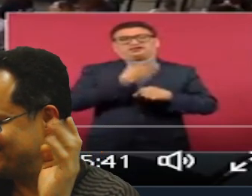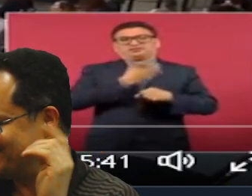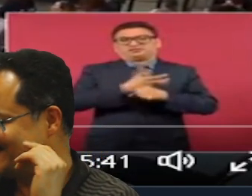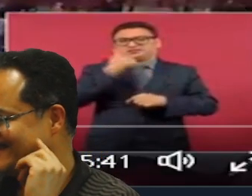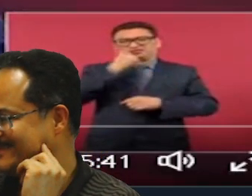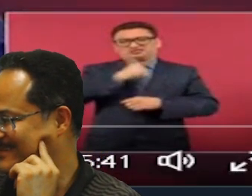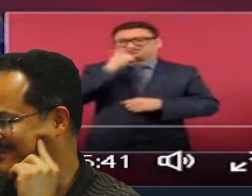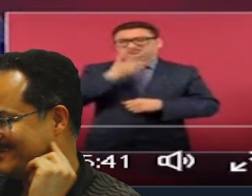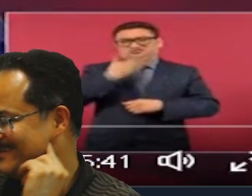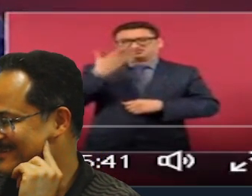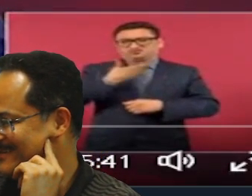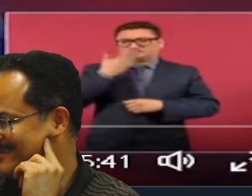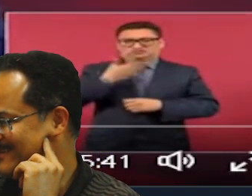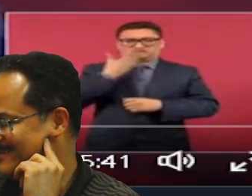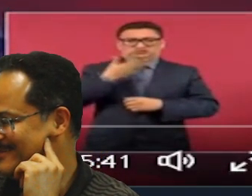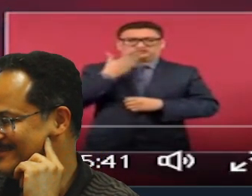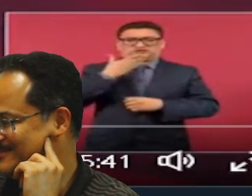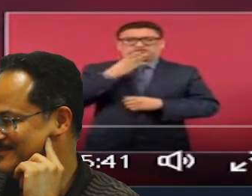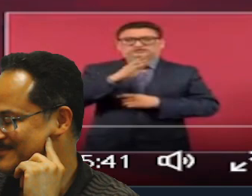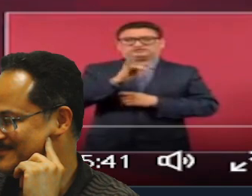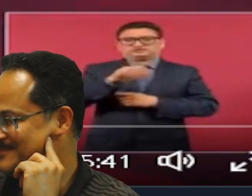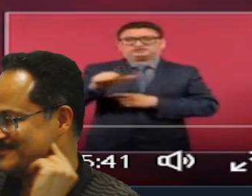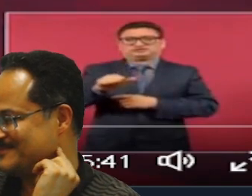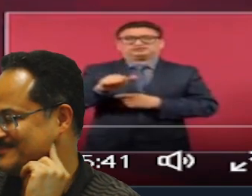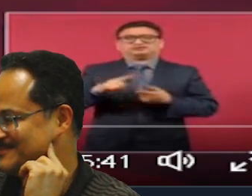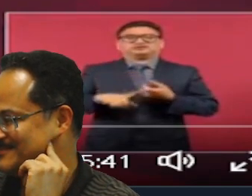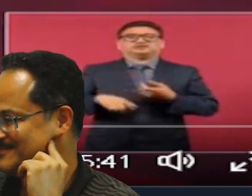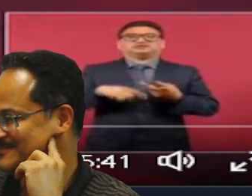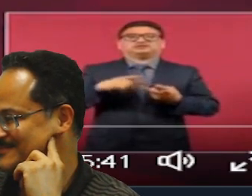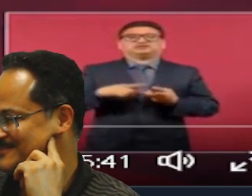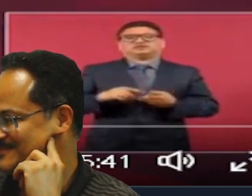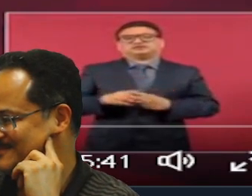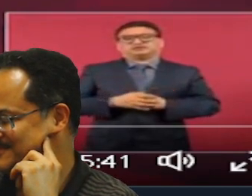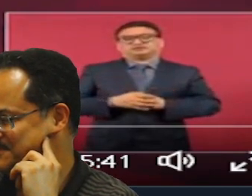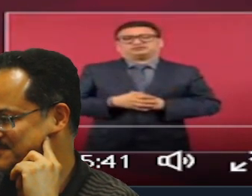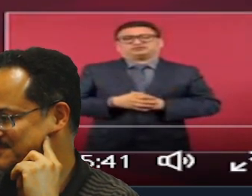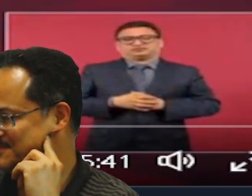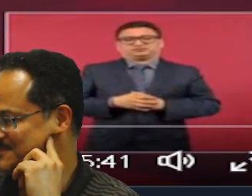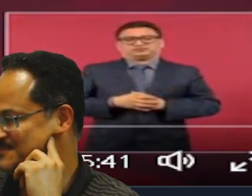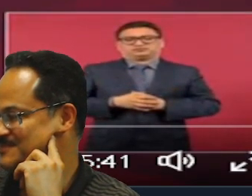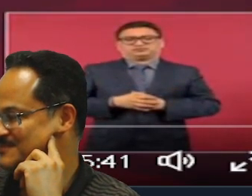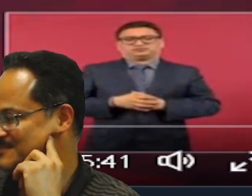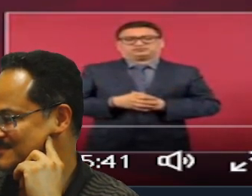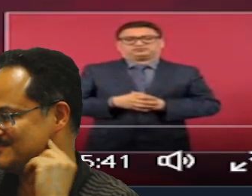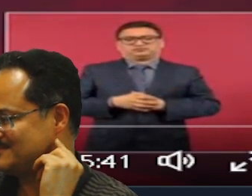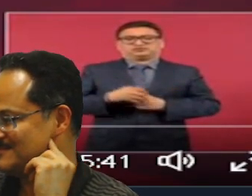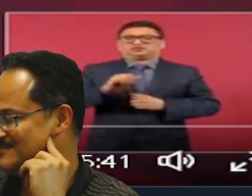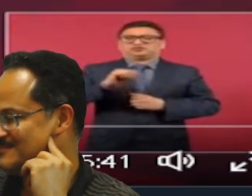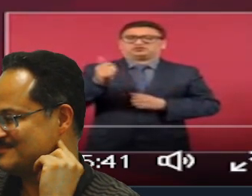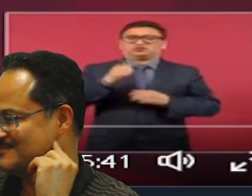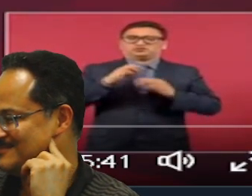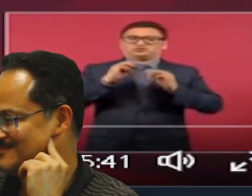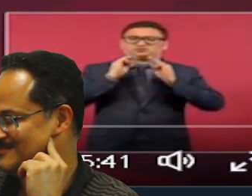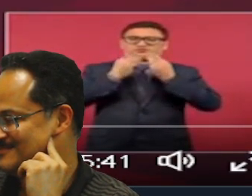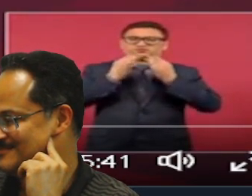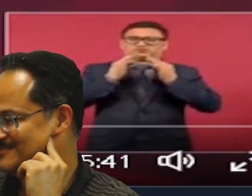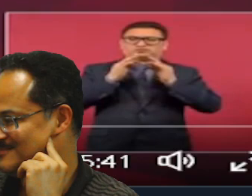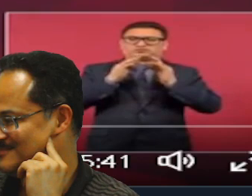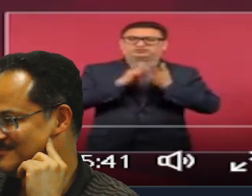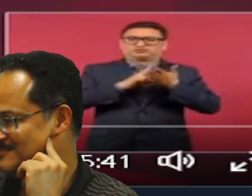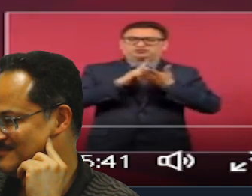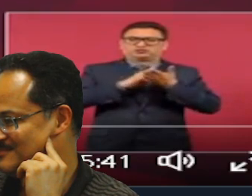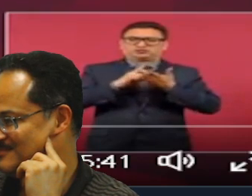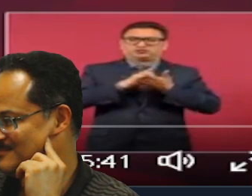tremendo sea la Cia Cómo se llama la del narcotráfico